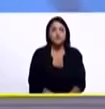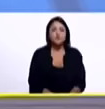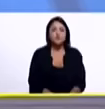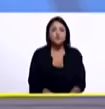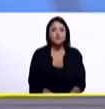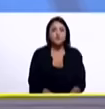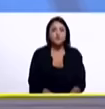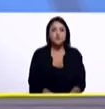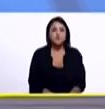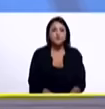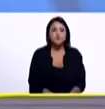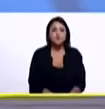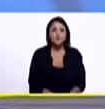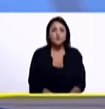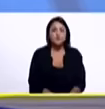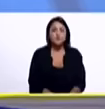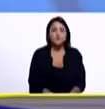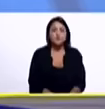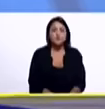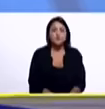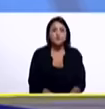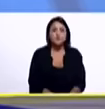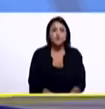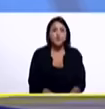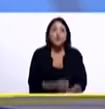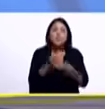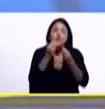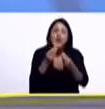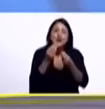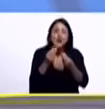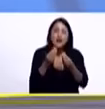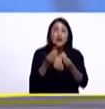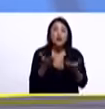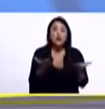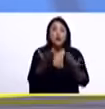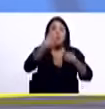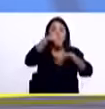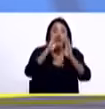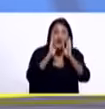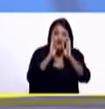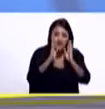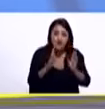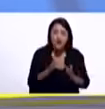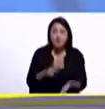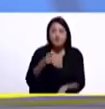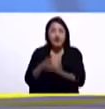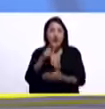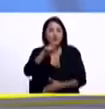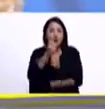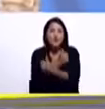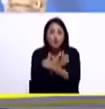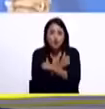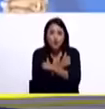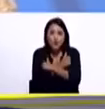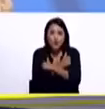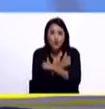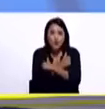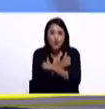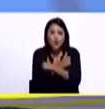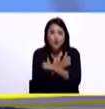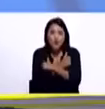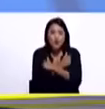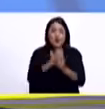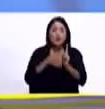en buscar y pensionar a nuestros viejitos, en salarios. Y con las sanciones todo eso se